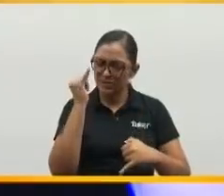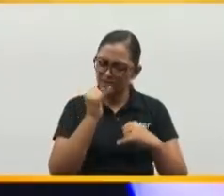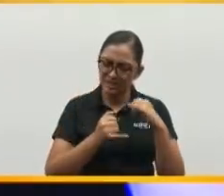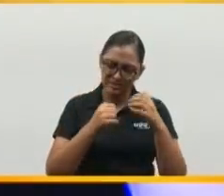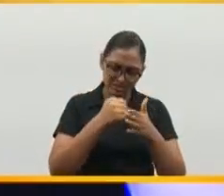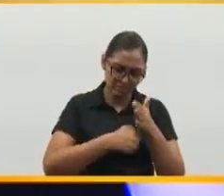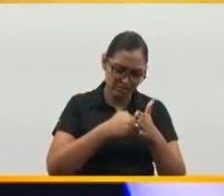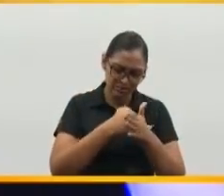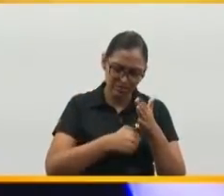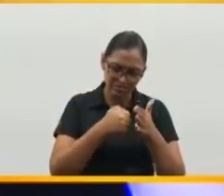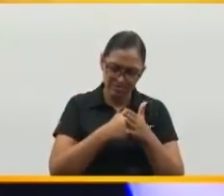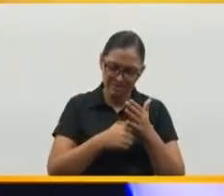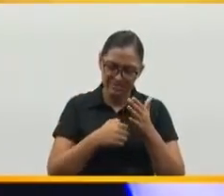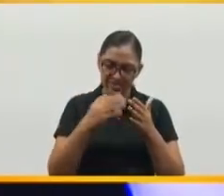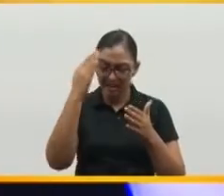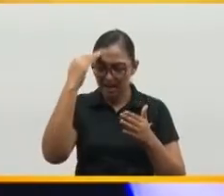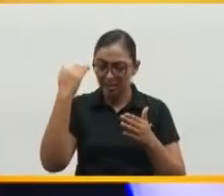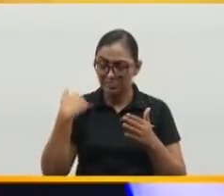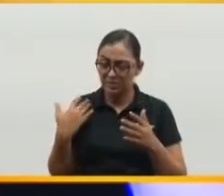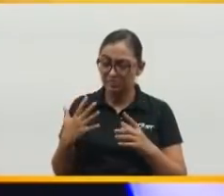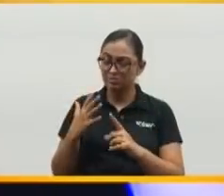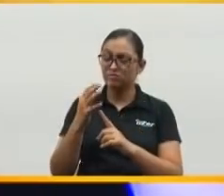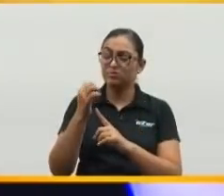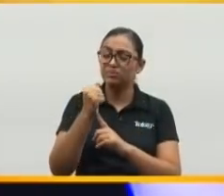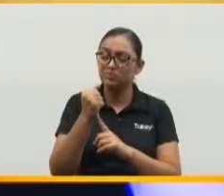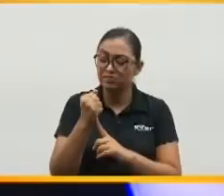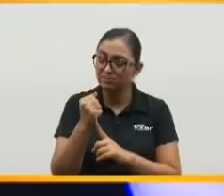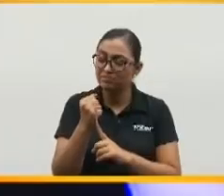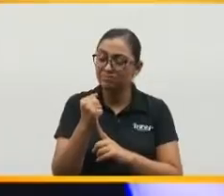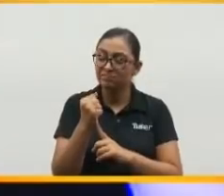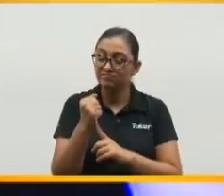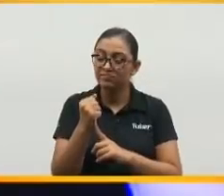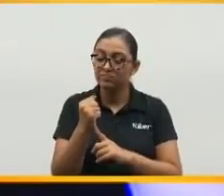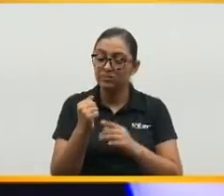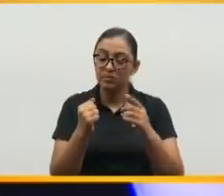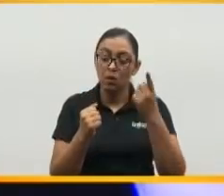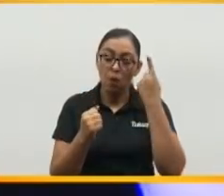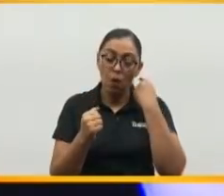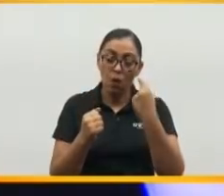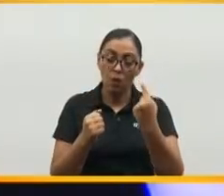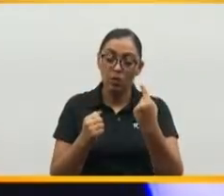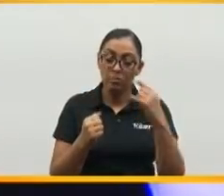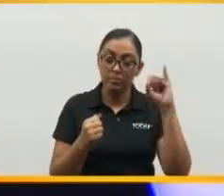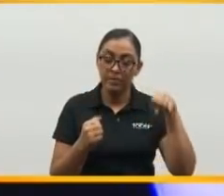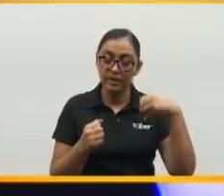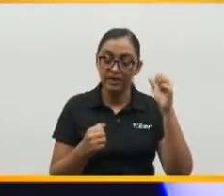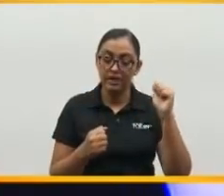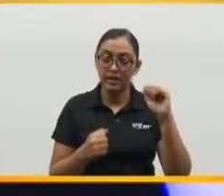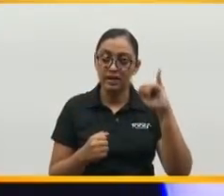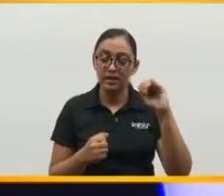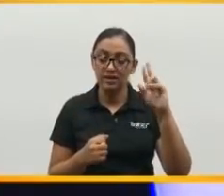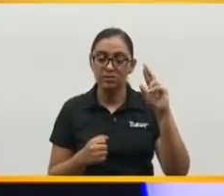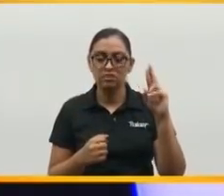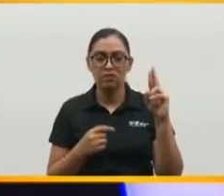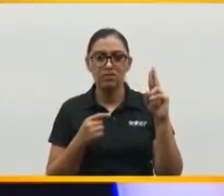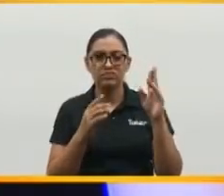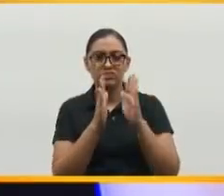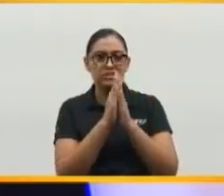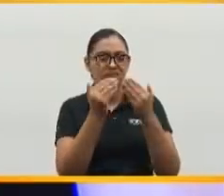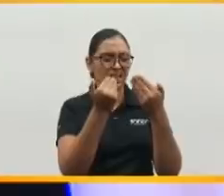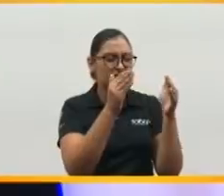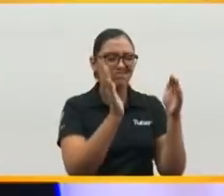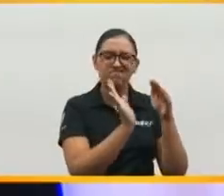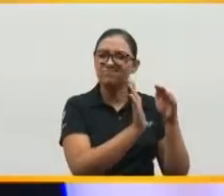se atrevió hasta que recibió. De Jairo aprendemos, Señor, que rompió el molde de la religiosidad, buscó la